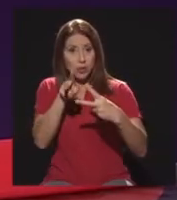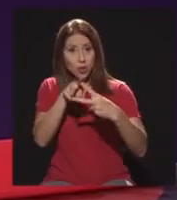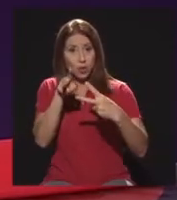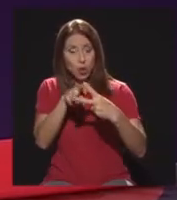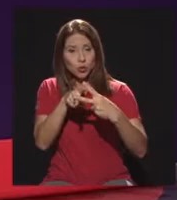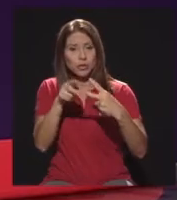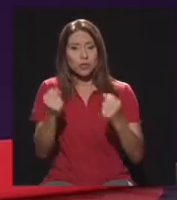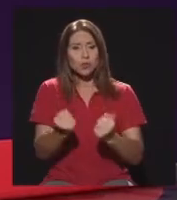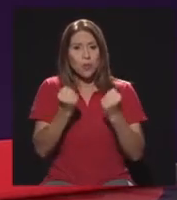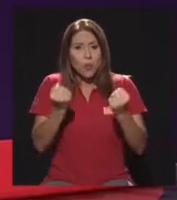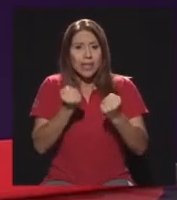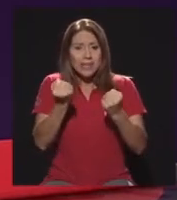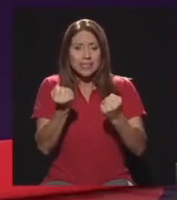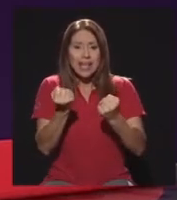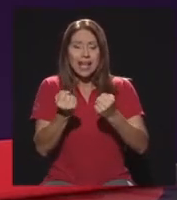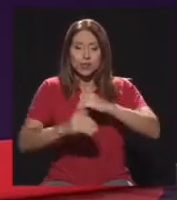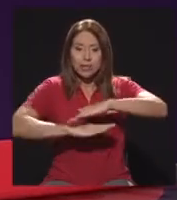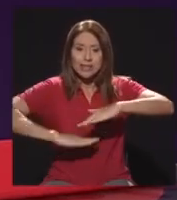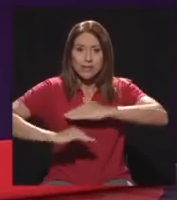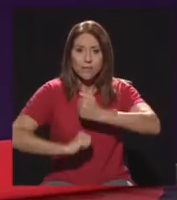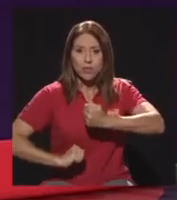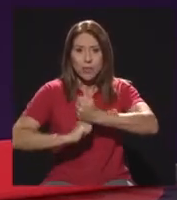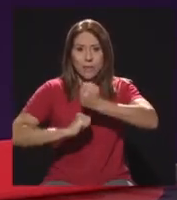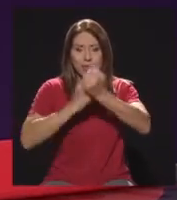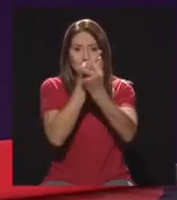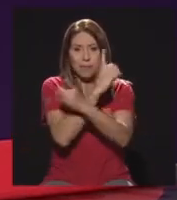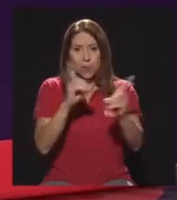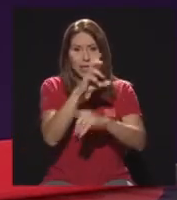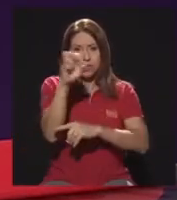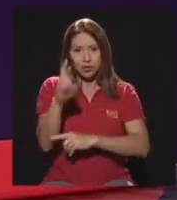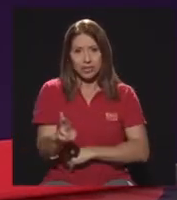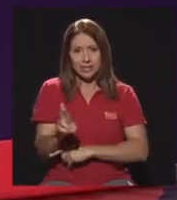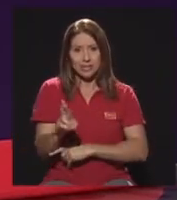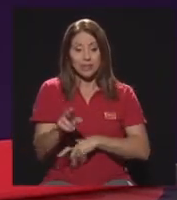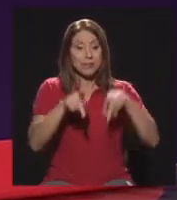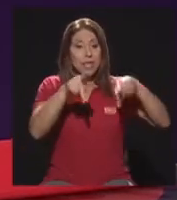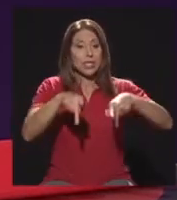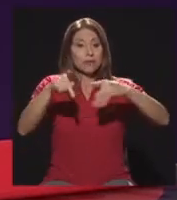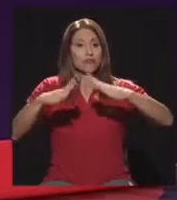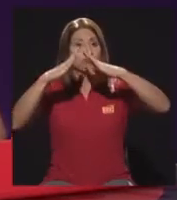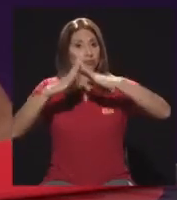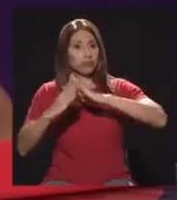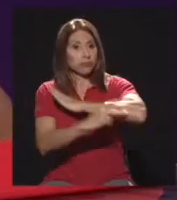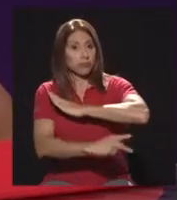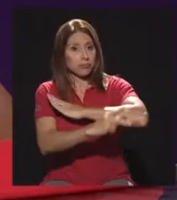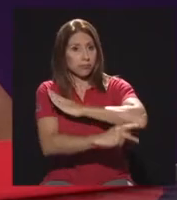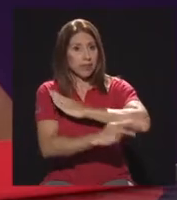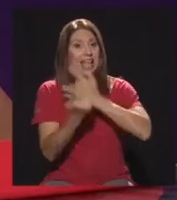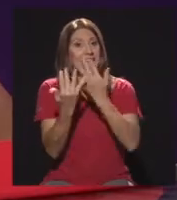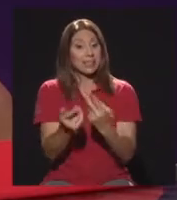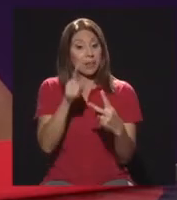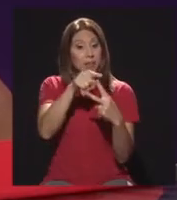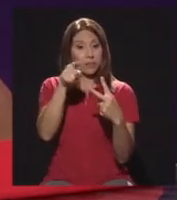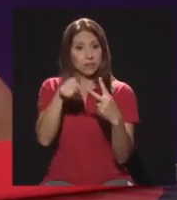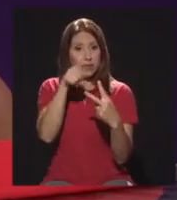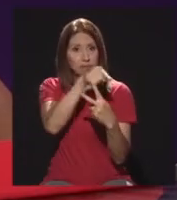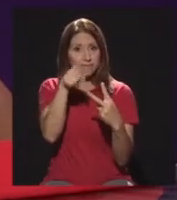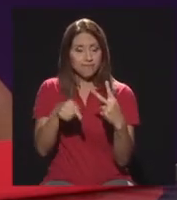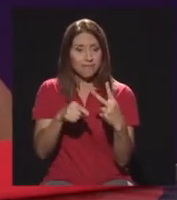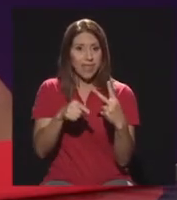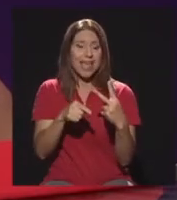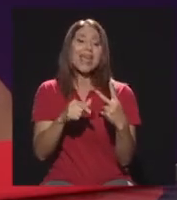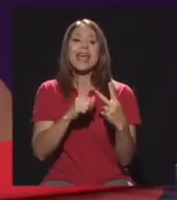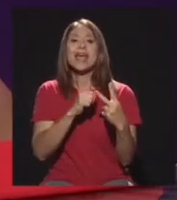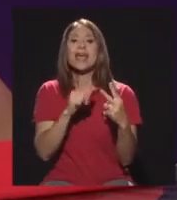en los que se fundamenta la democracia costarricense la ciudadanía de espera de ellos imparcialidad política e